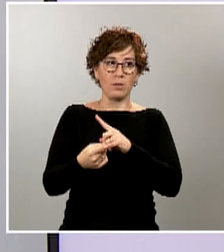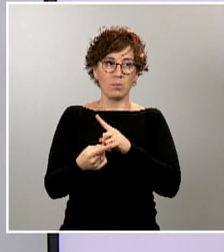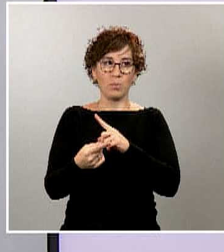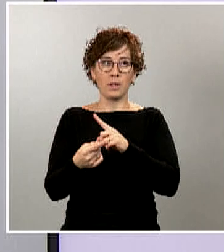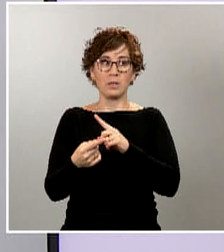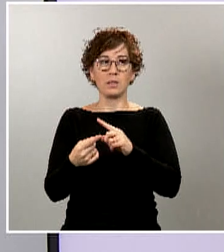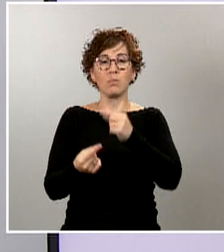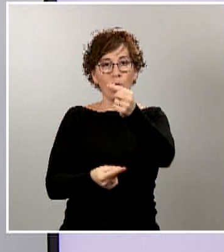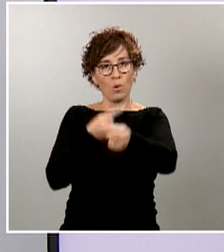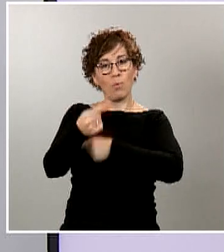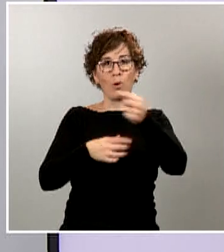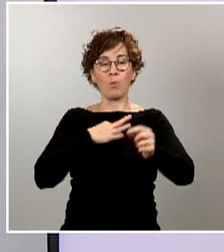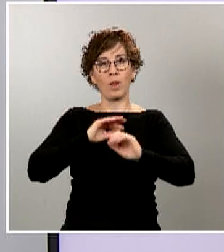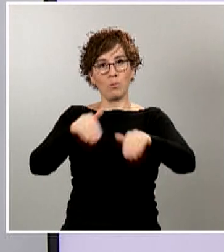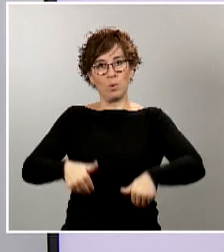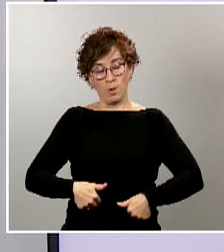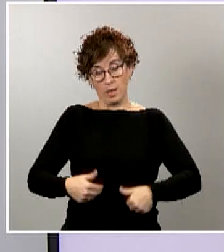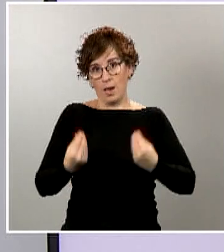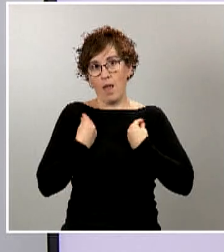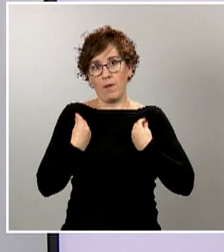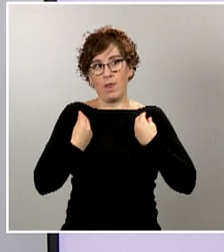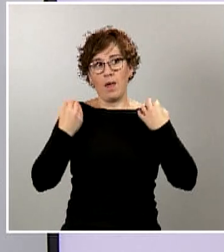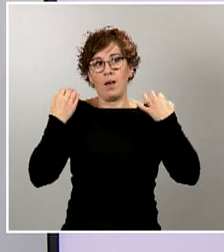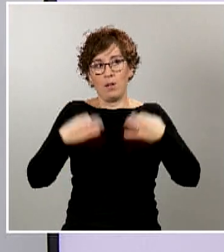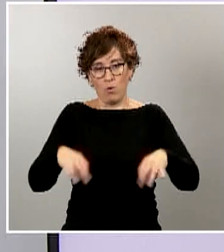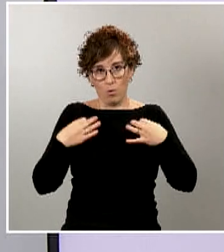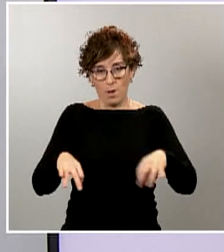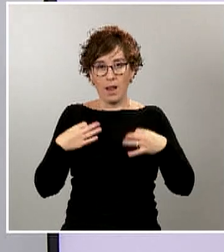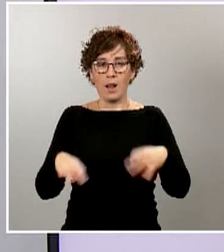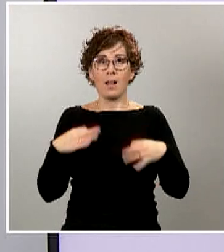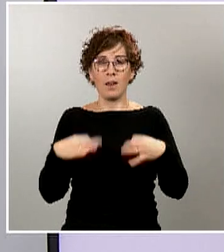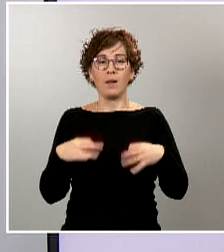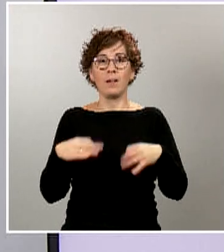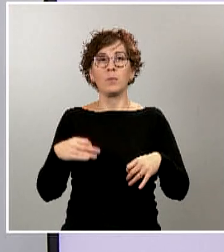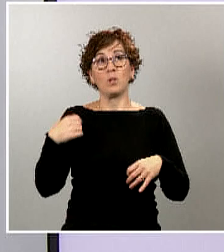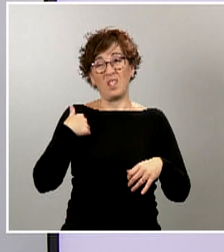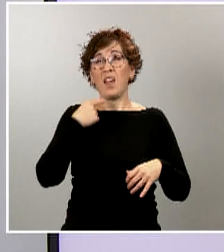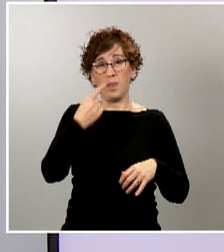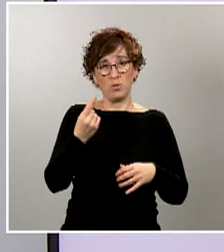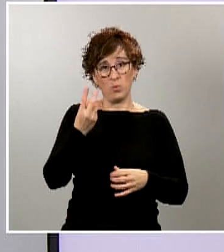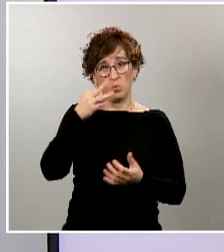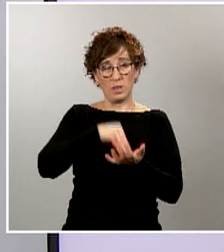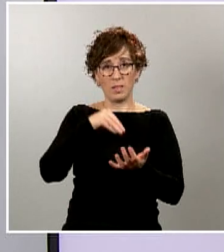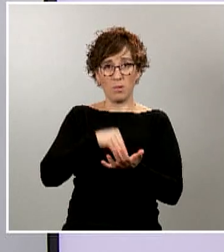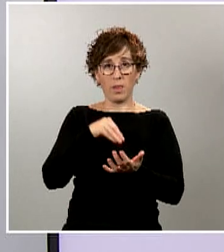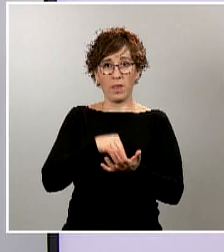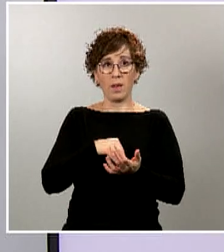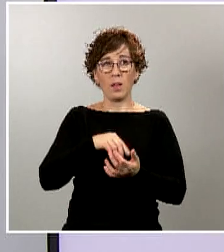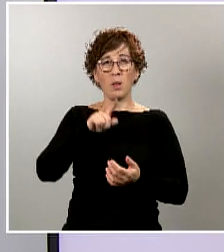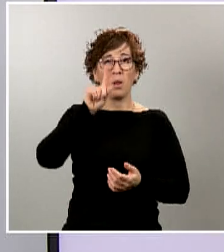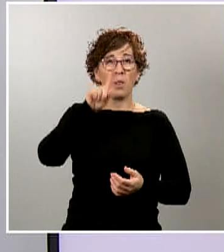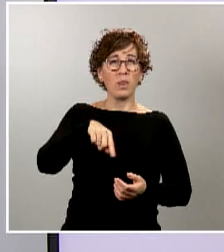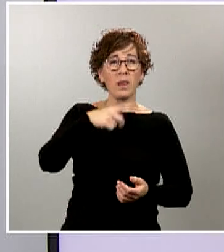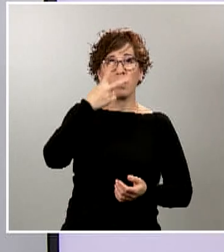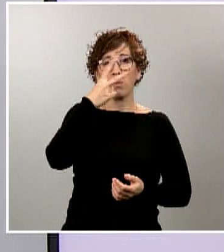reincorporarnos a la vida normal. Ni que decir tiene, y lo he dicho siempre, que los 120.000 hombres y mujeres de las